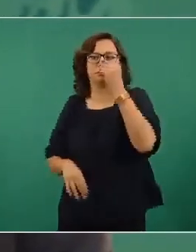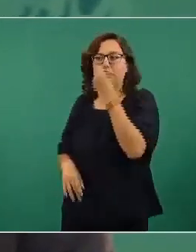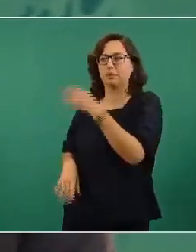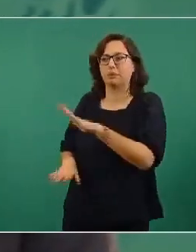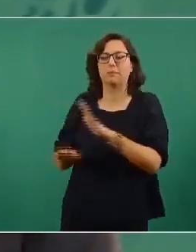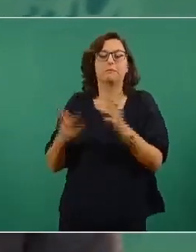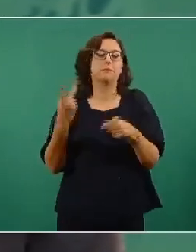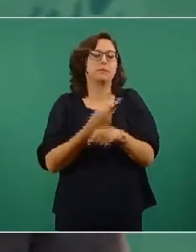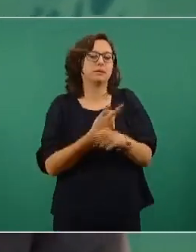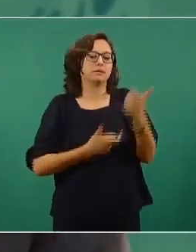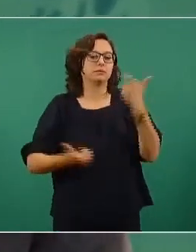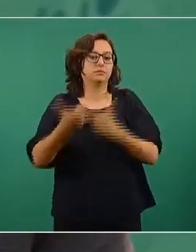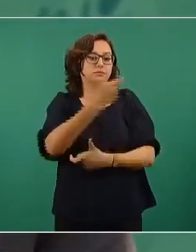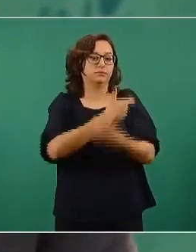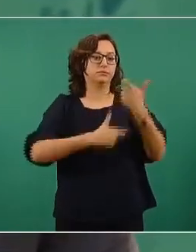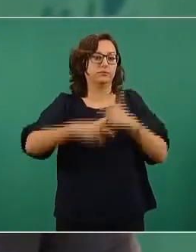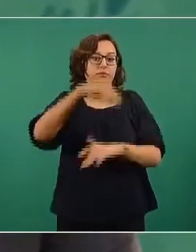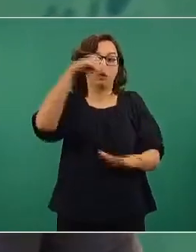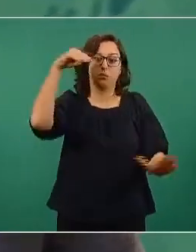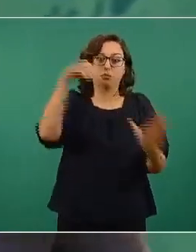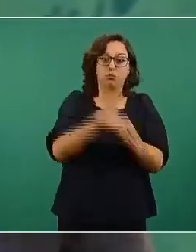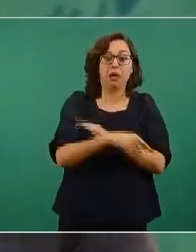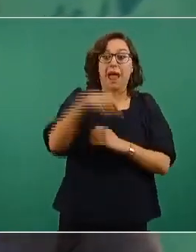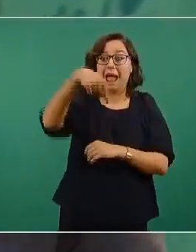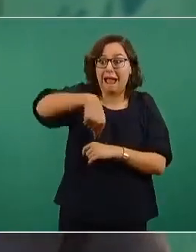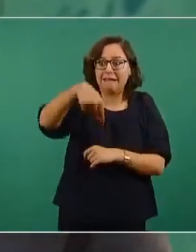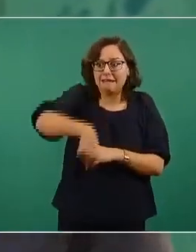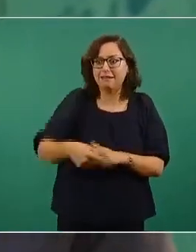Proa y todo lo demás. Esa es una crisis generada aquí.